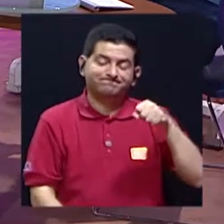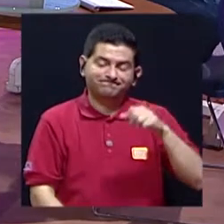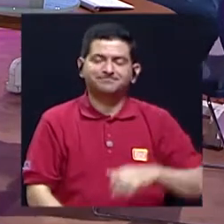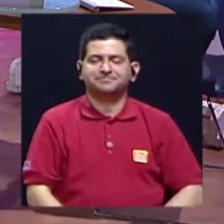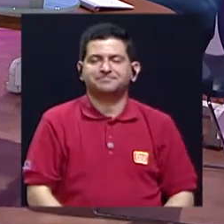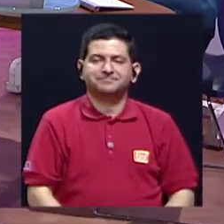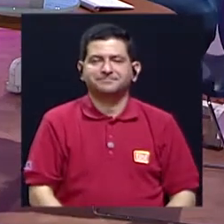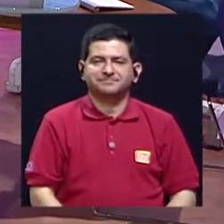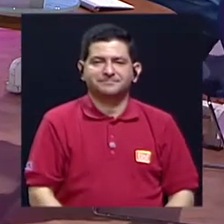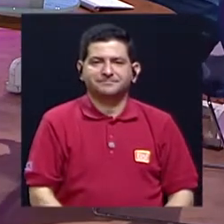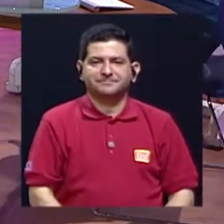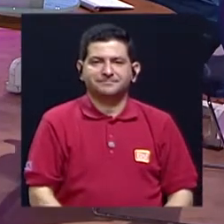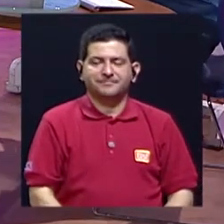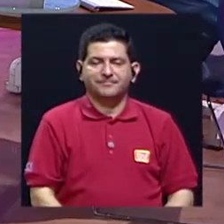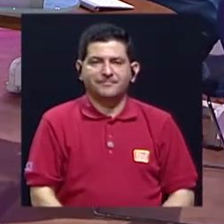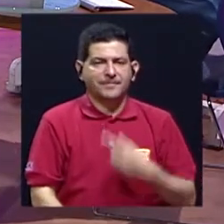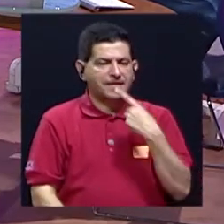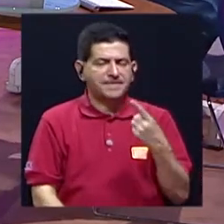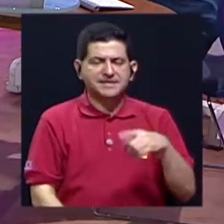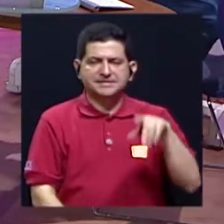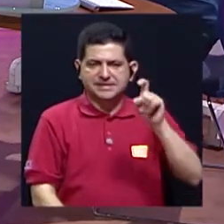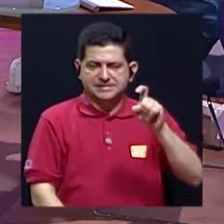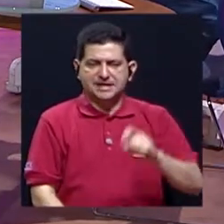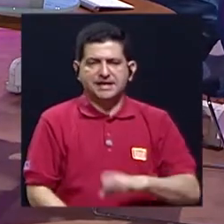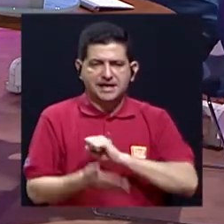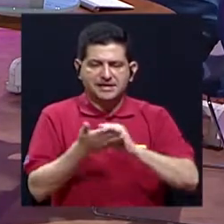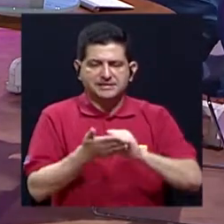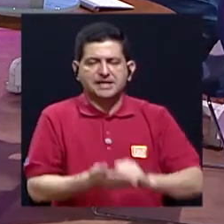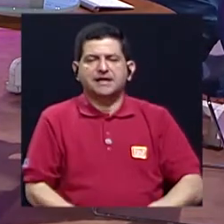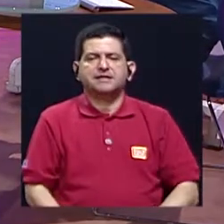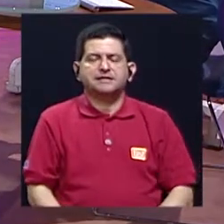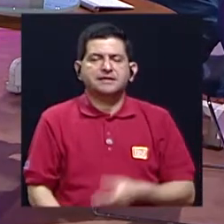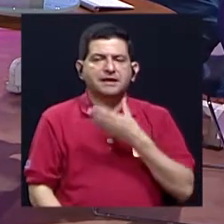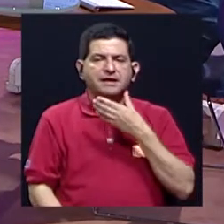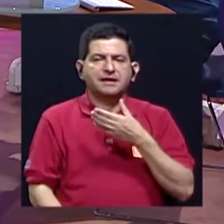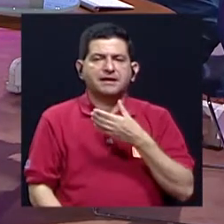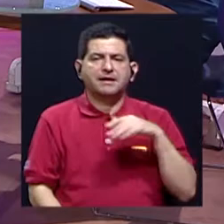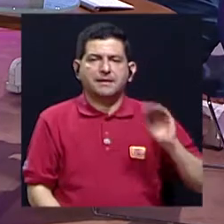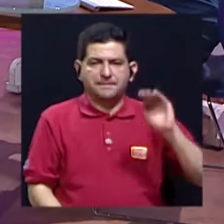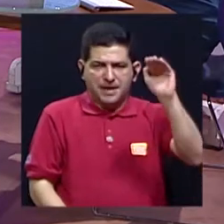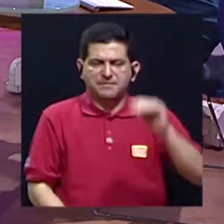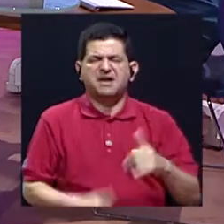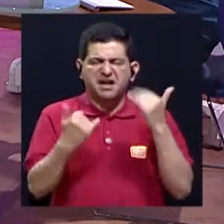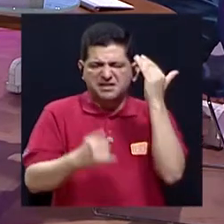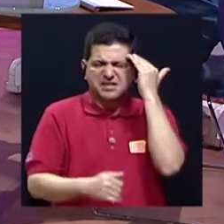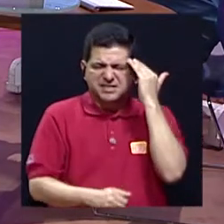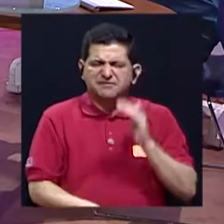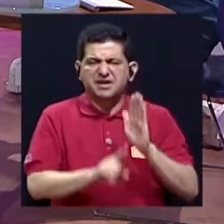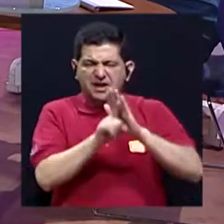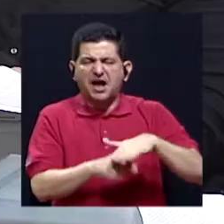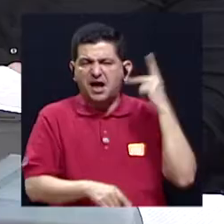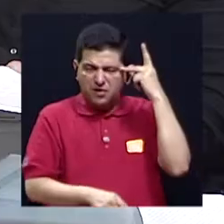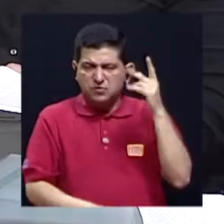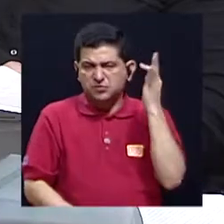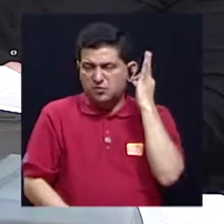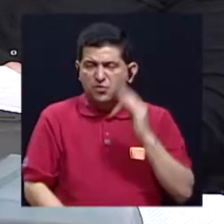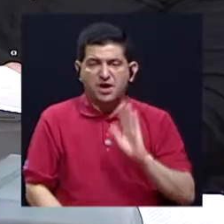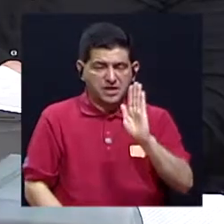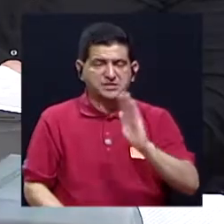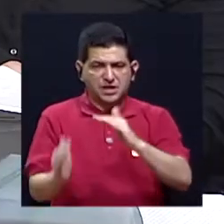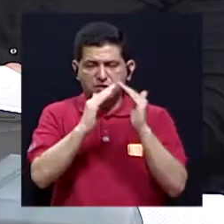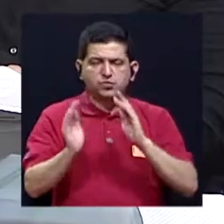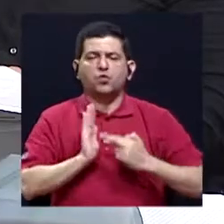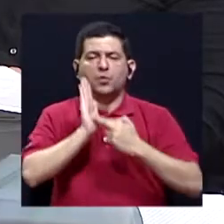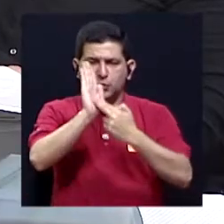Uh-huh. Bien. Dice Cinia de Santa Bárbara de Heredia, ya se sabe suficiente del acoso político que muchas mujeres sufren cuando representan a su